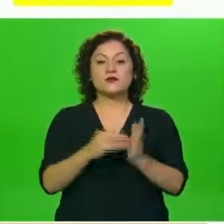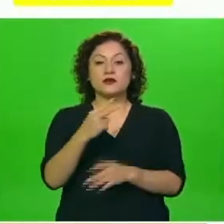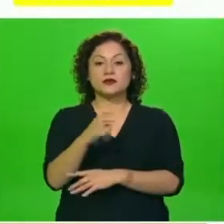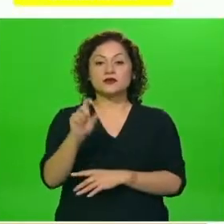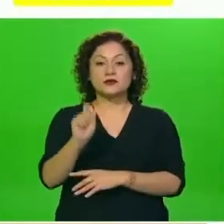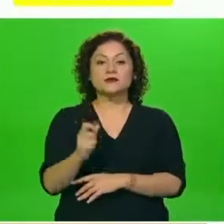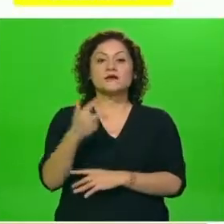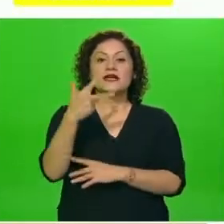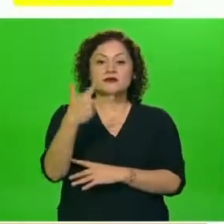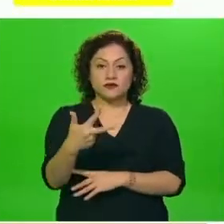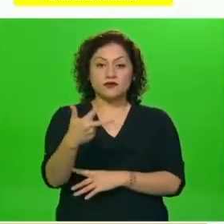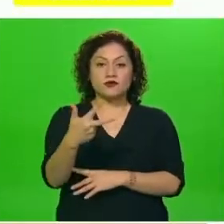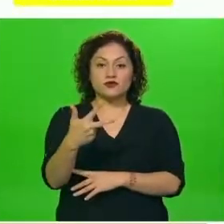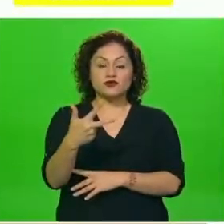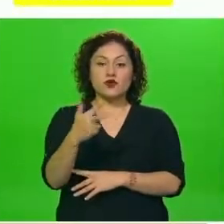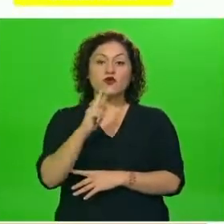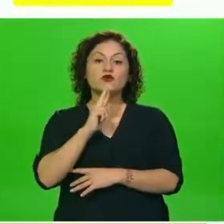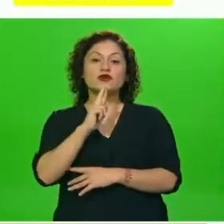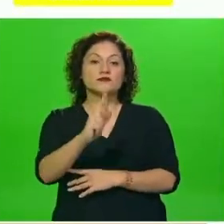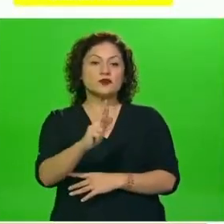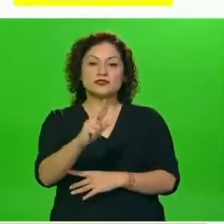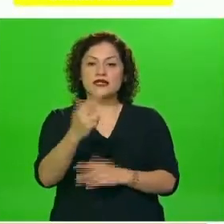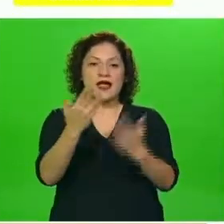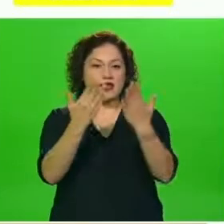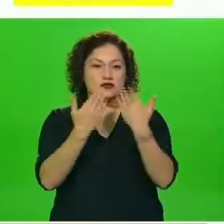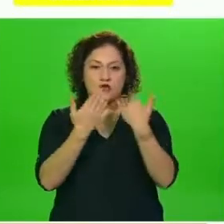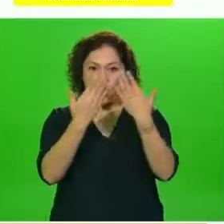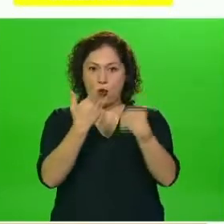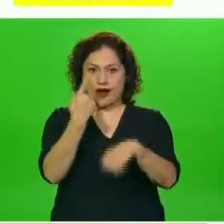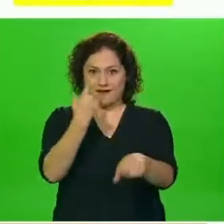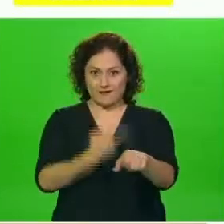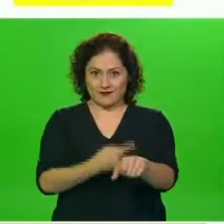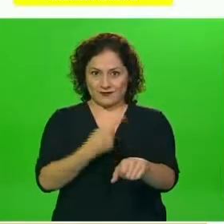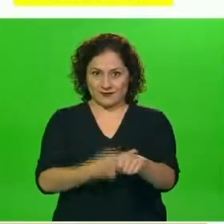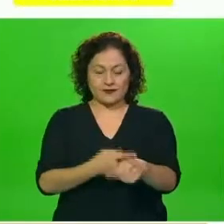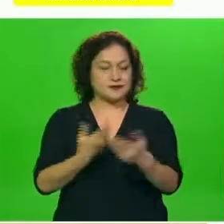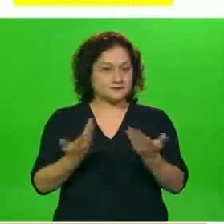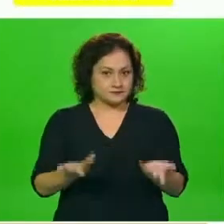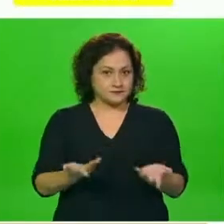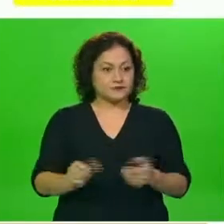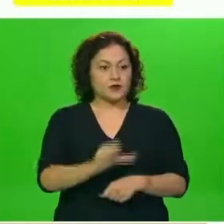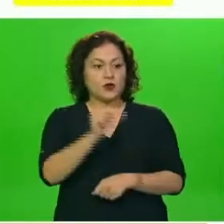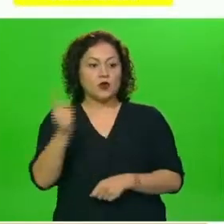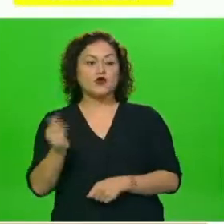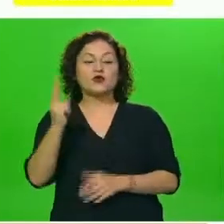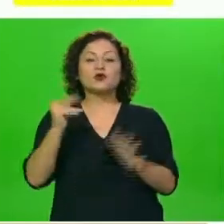4,105,228 resultados negativos. Entonces, y